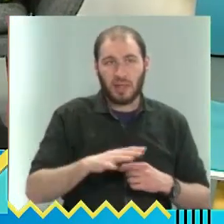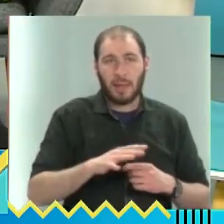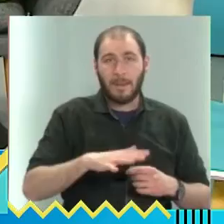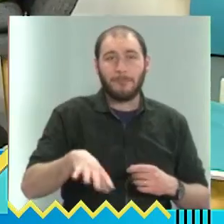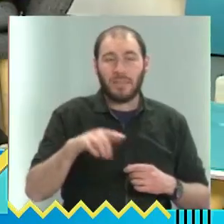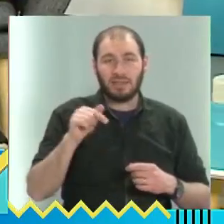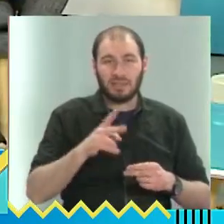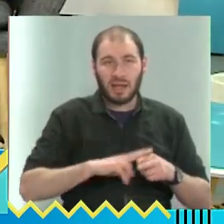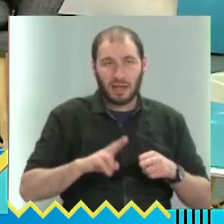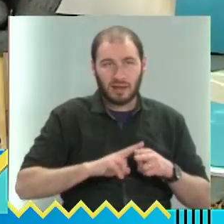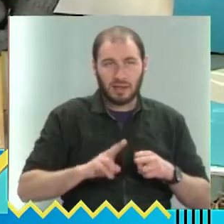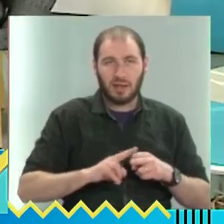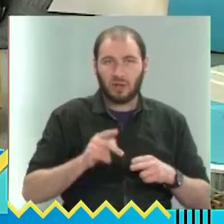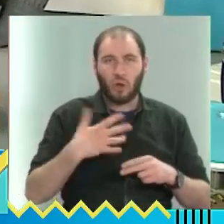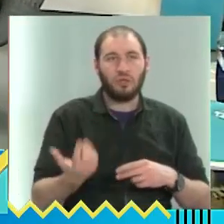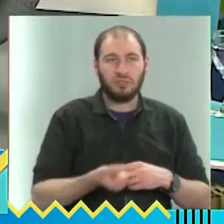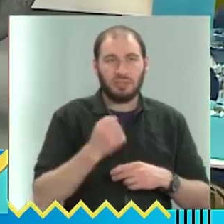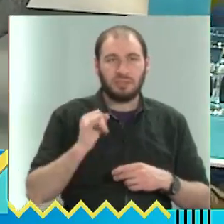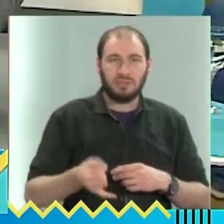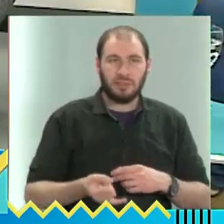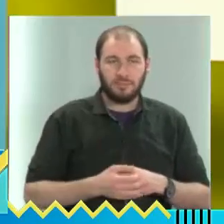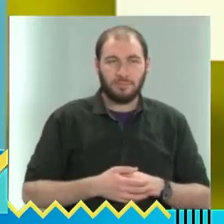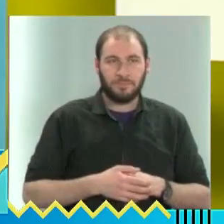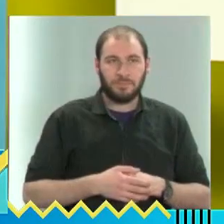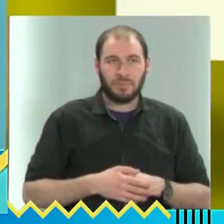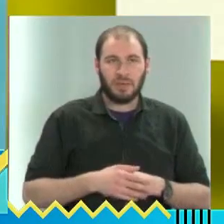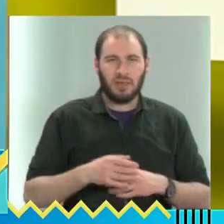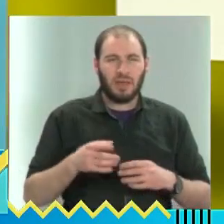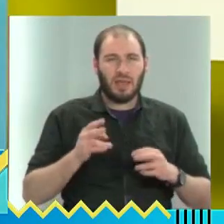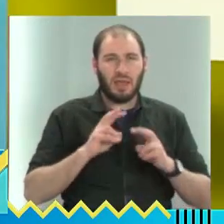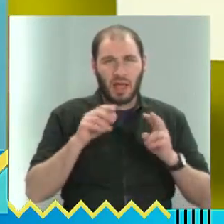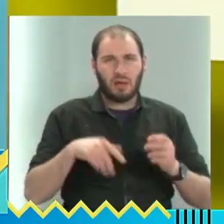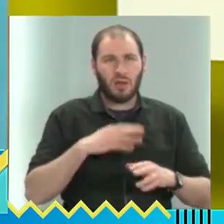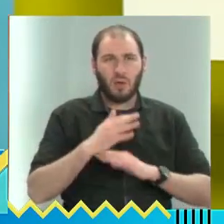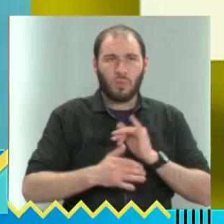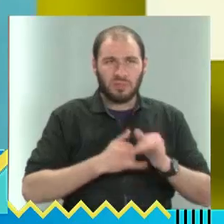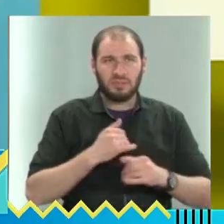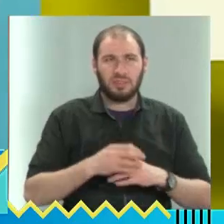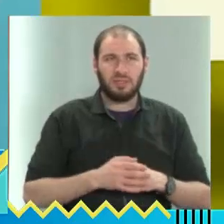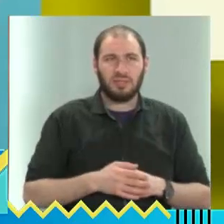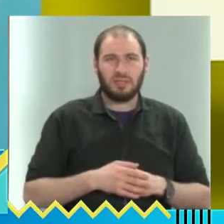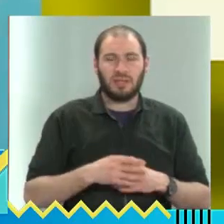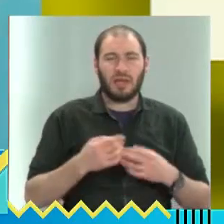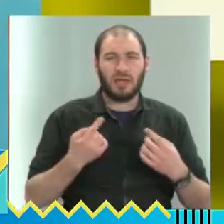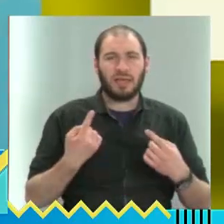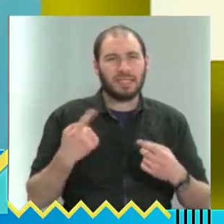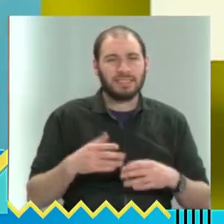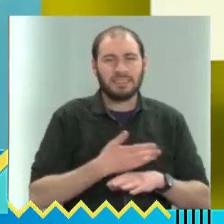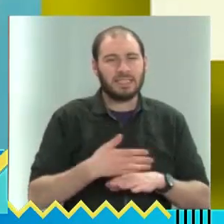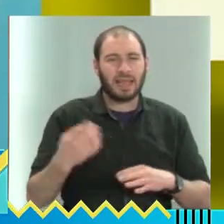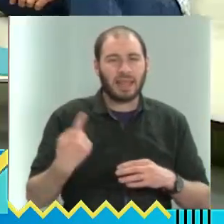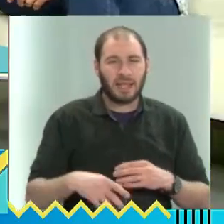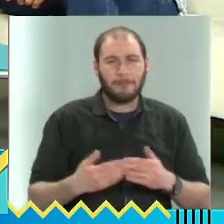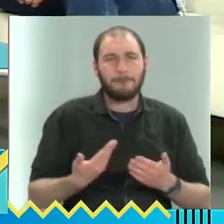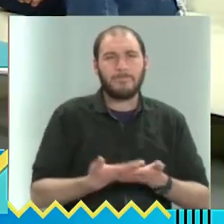esa plaza se recuperara y creo que se logró con lo que se ha hecho. Bien, en términos, nos vamos a ir metiendo, por supuesto, en esto de qué hay que seguir haciendo, qué